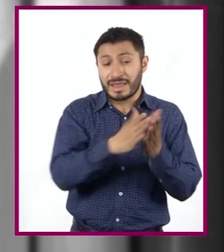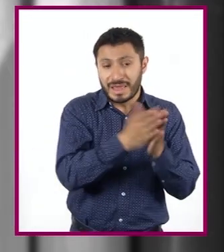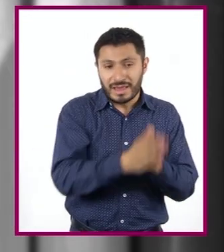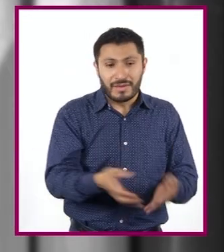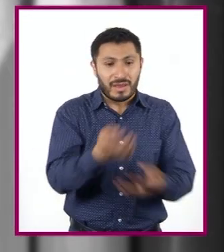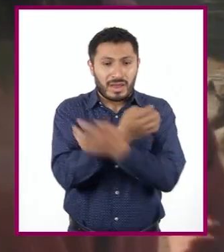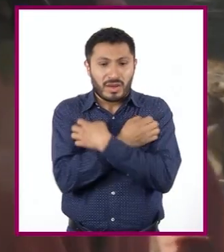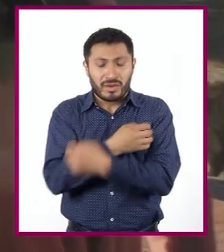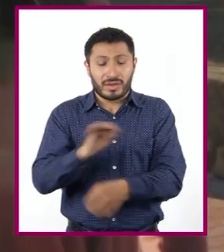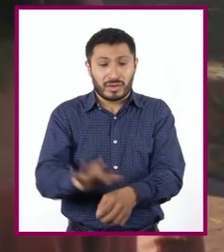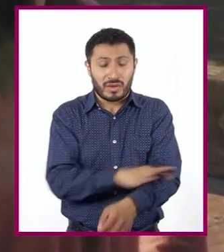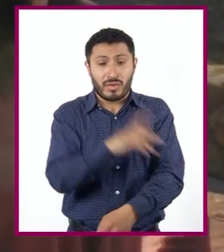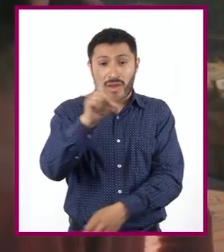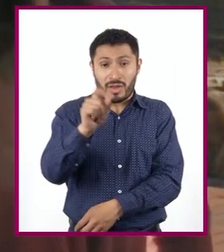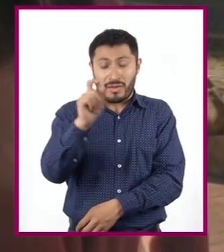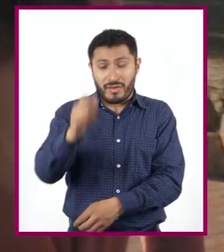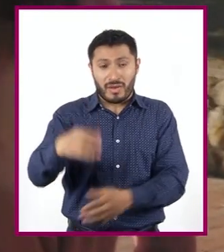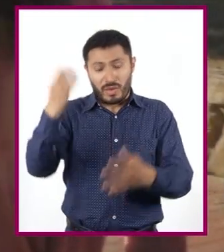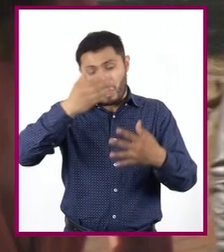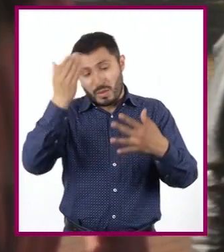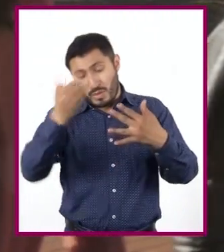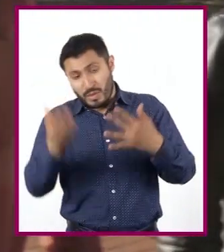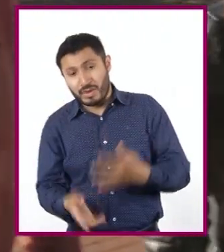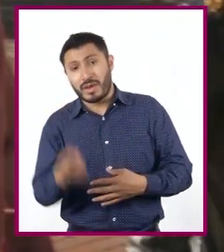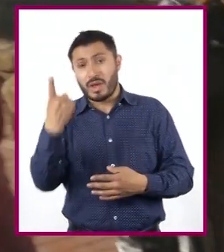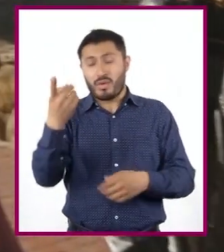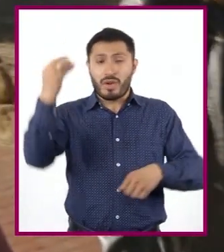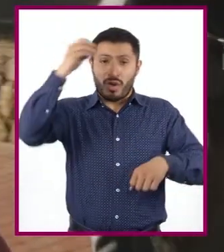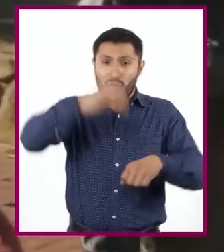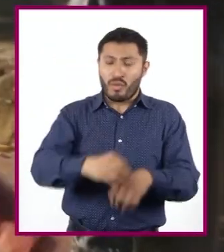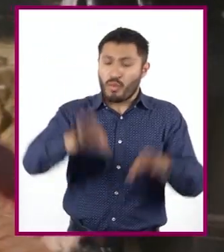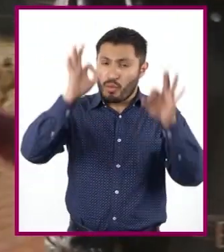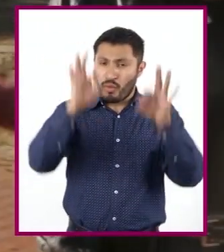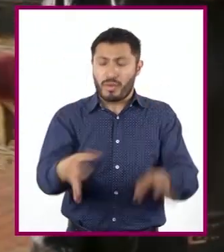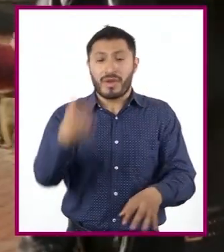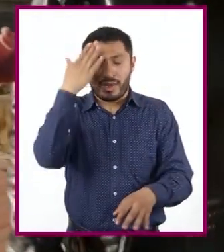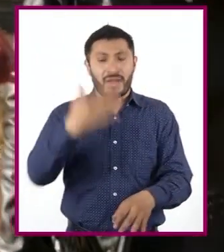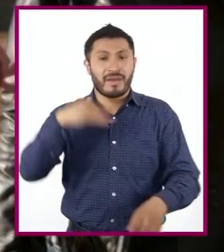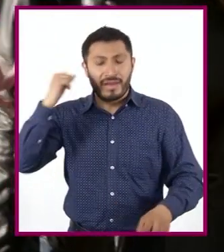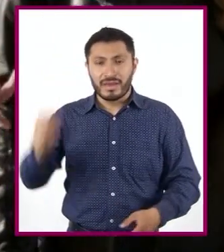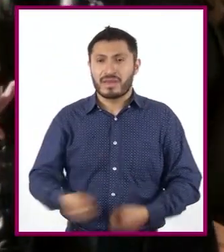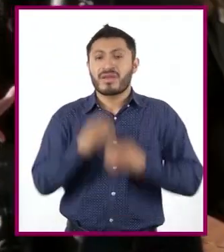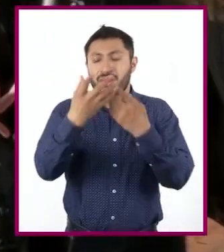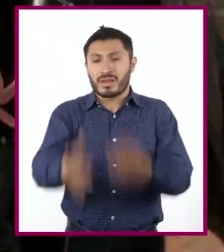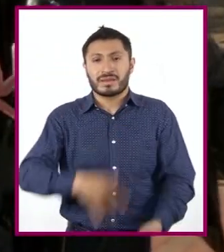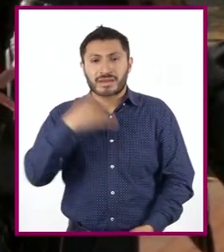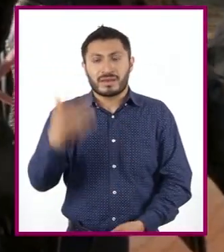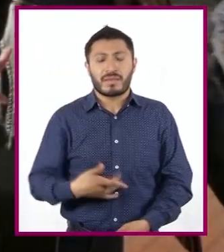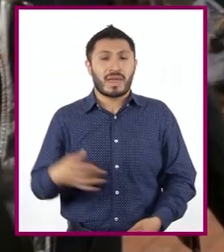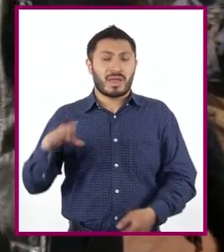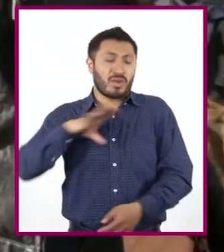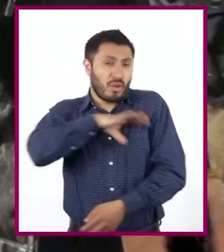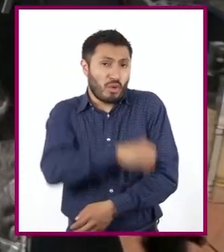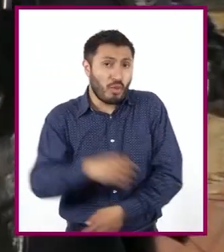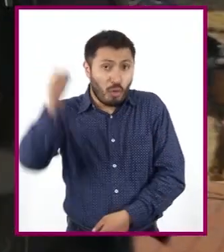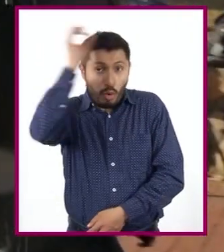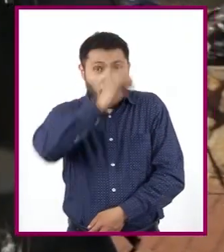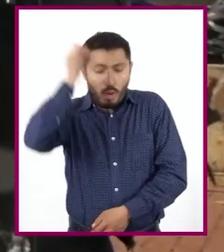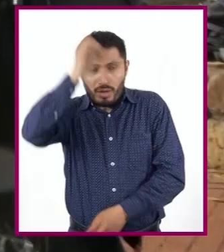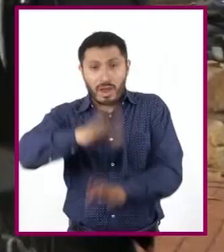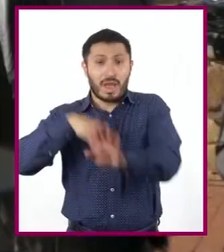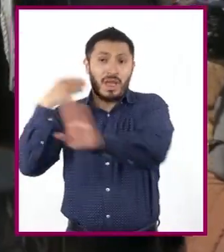pero contada en 4 versiones, ¿no? Enriquecedor en todos los sentidos posibles. Pero bueno, ese es, digamos, mi arranque como lector de muy joven.